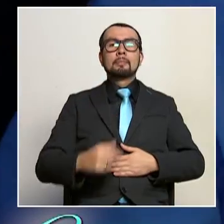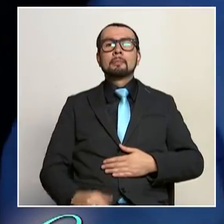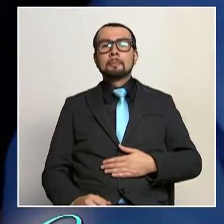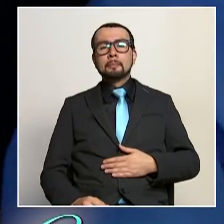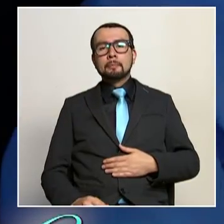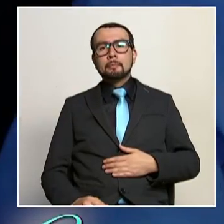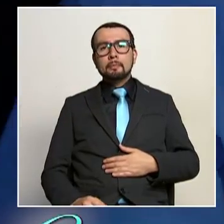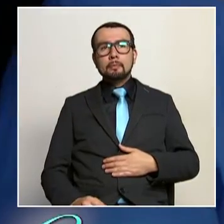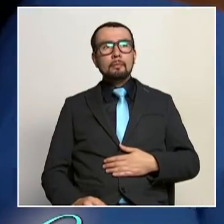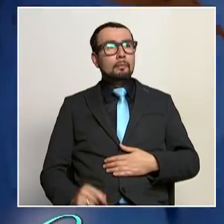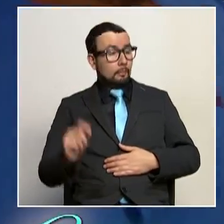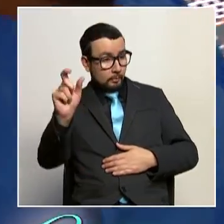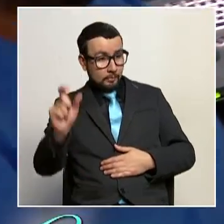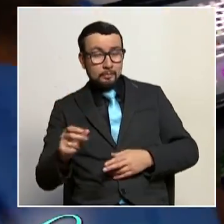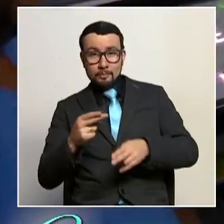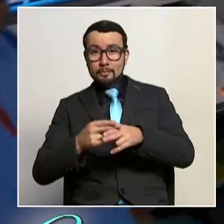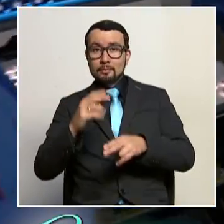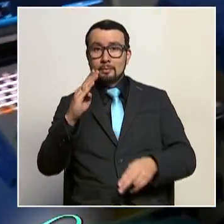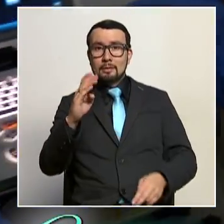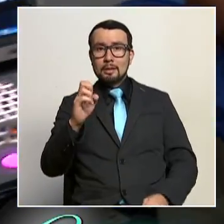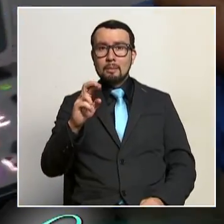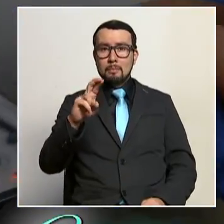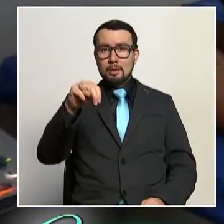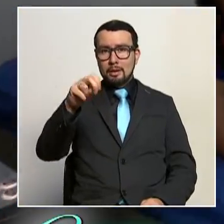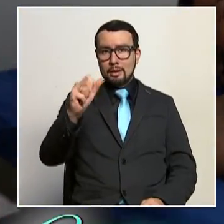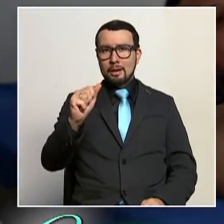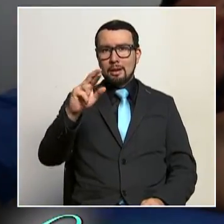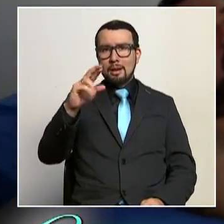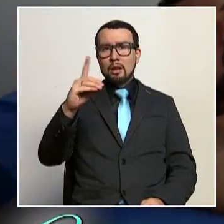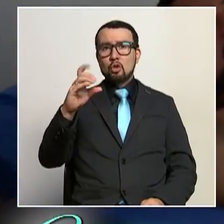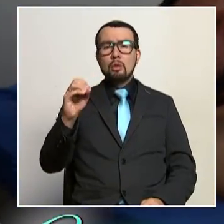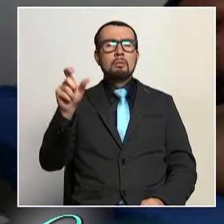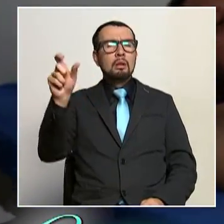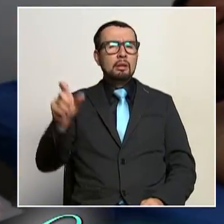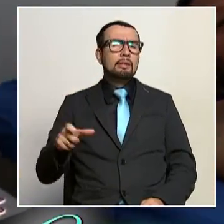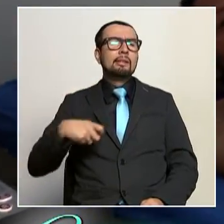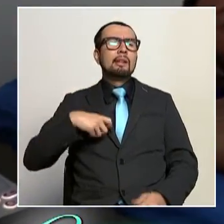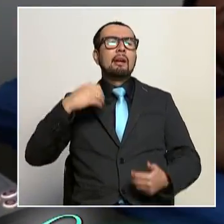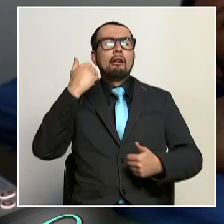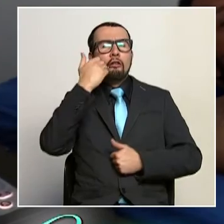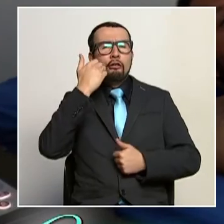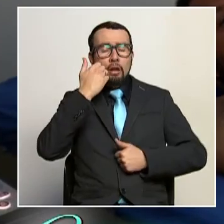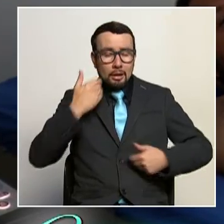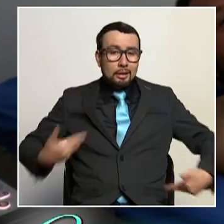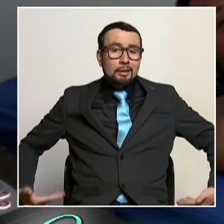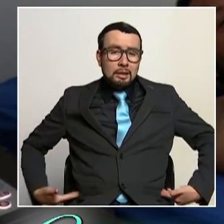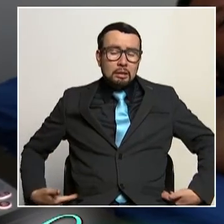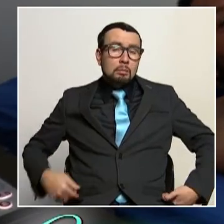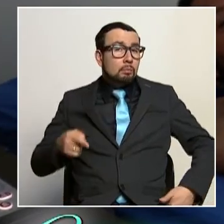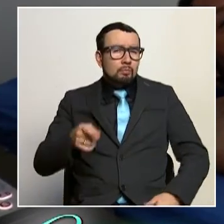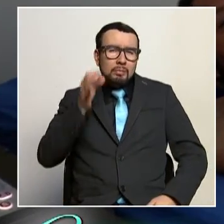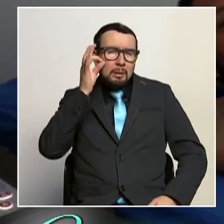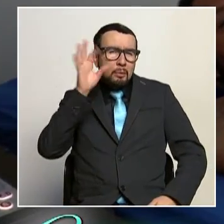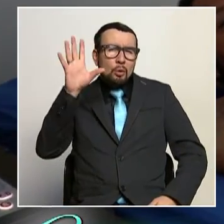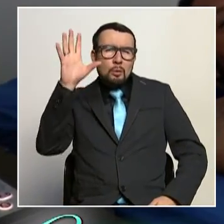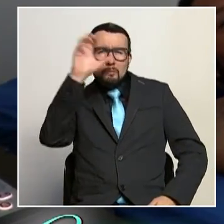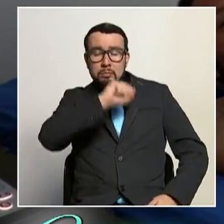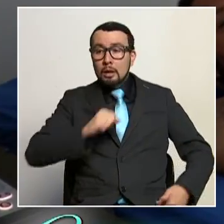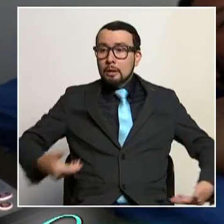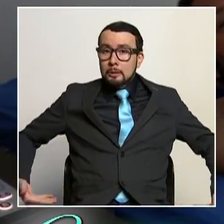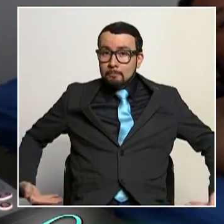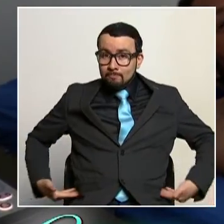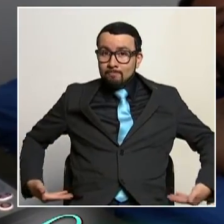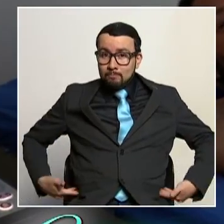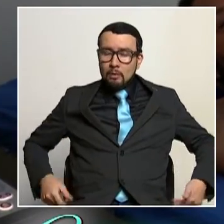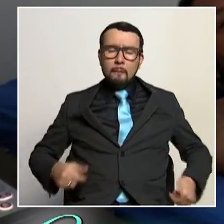estoy acá con un paciente, Bernardo, y él viene porque tenía un problema renal, una sospecha renal. Y les quiero contar una